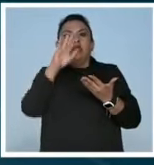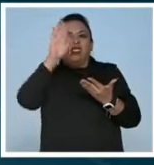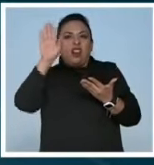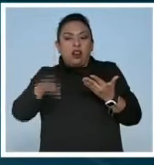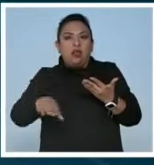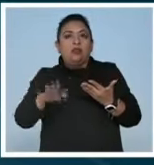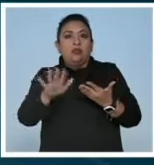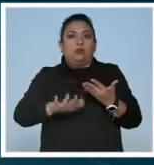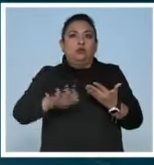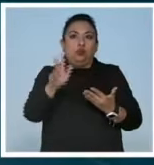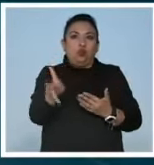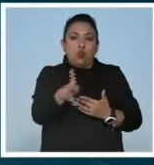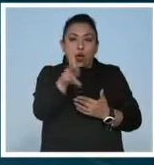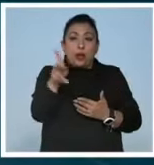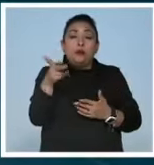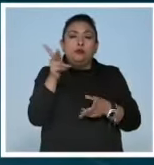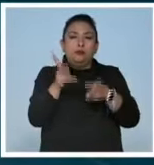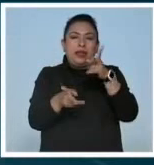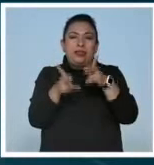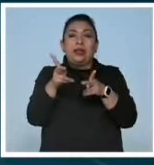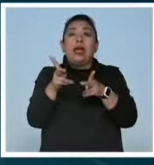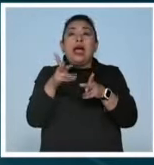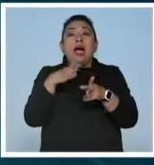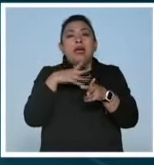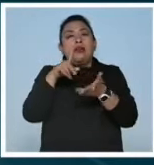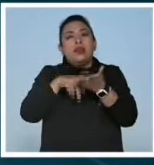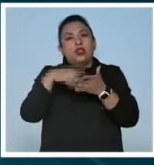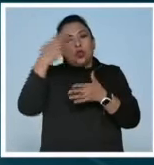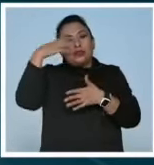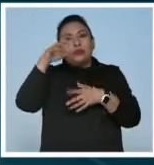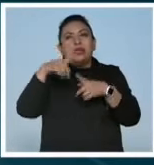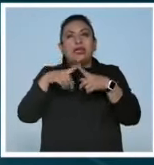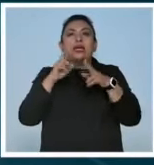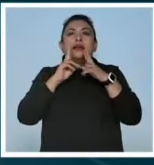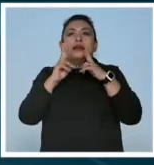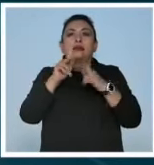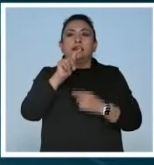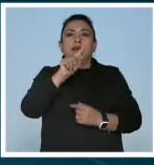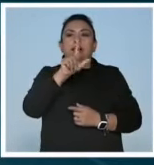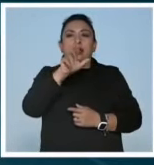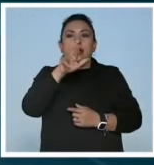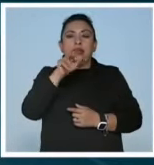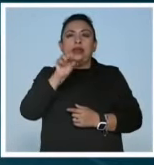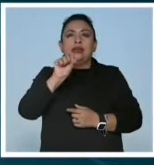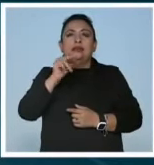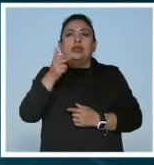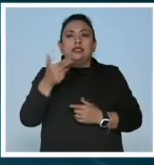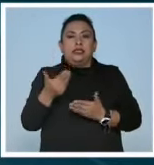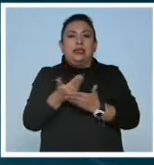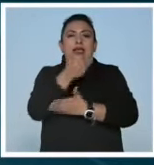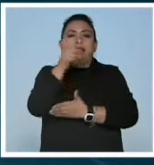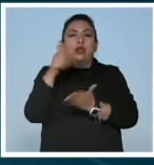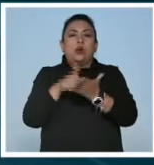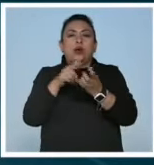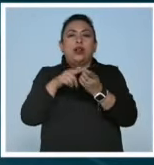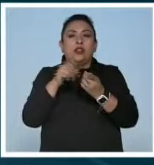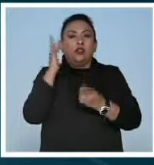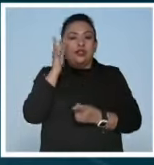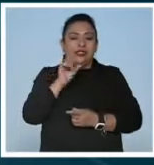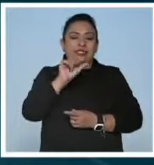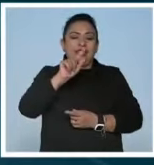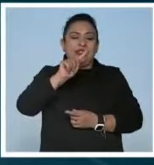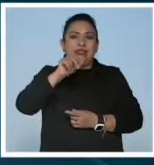de estas poblaciones. La charla contó con las experiencias de la narradora Celerina Sánchez, originaria del municipio de Santiago